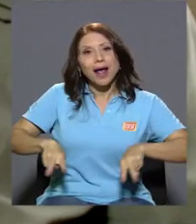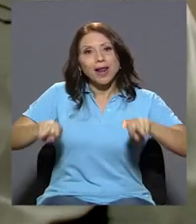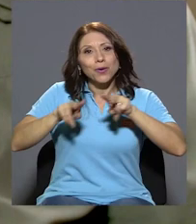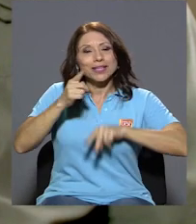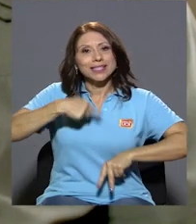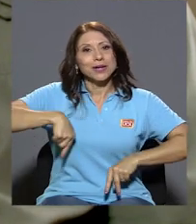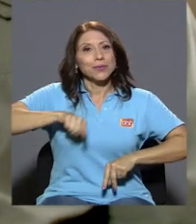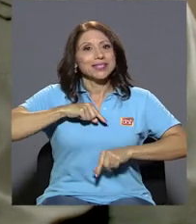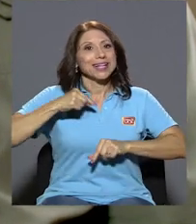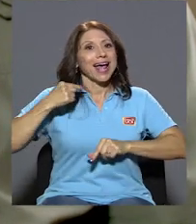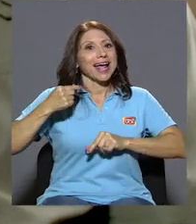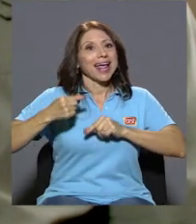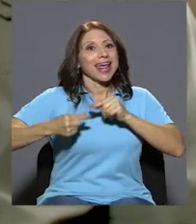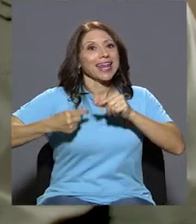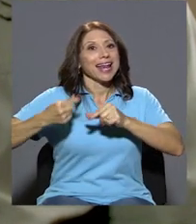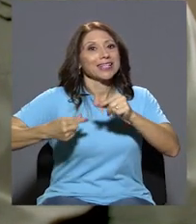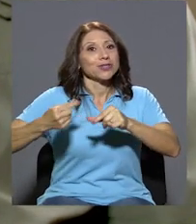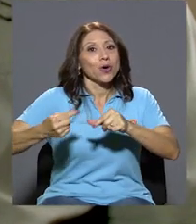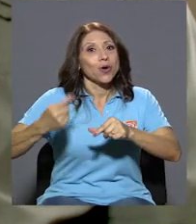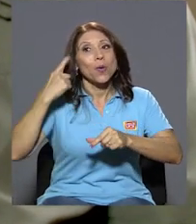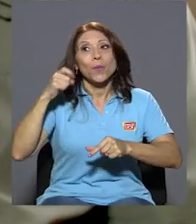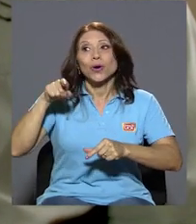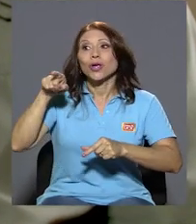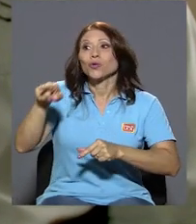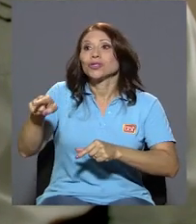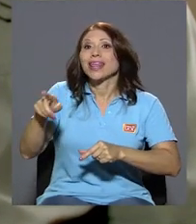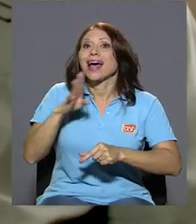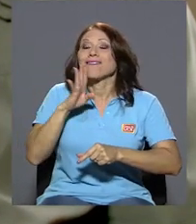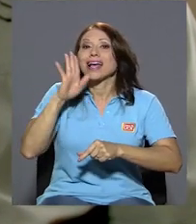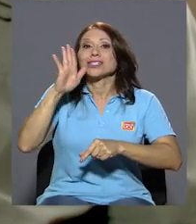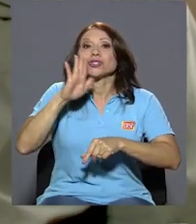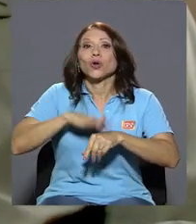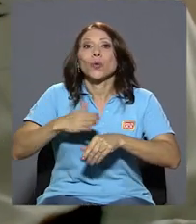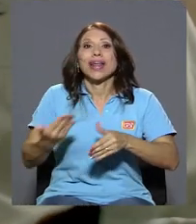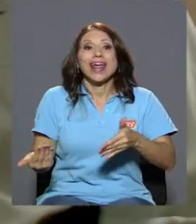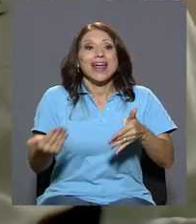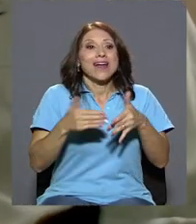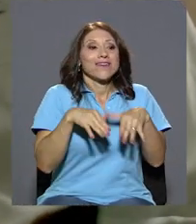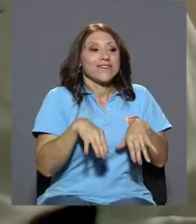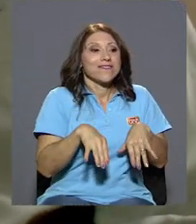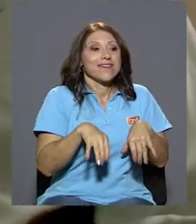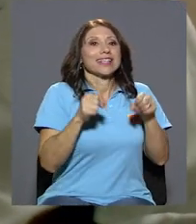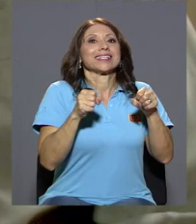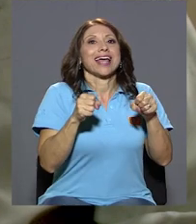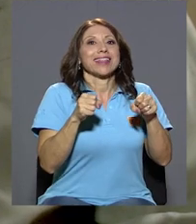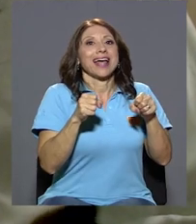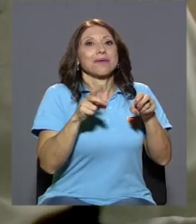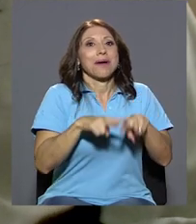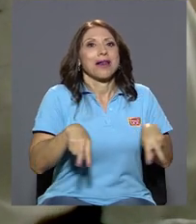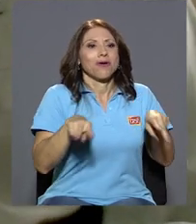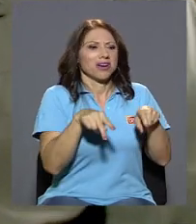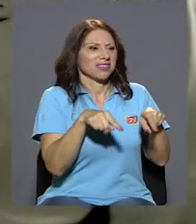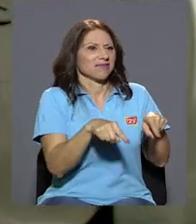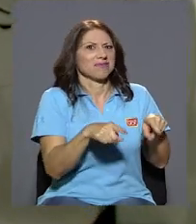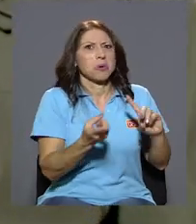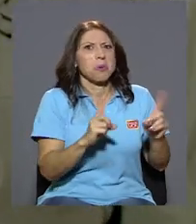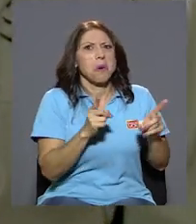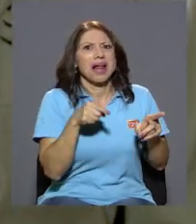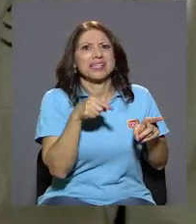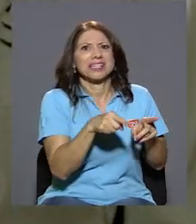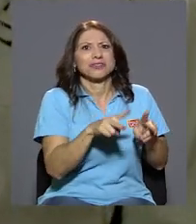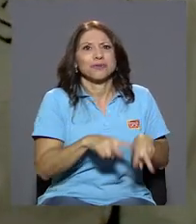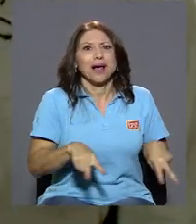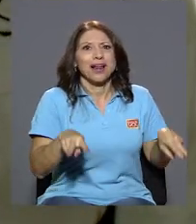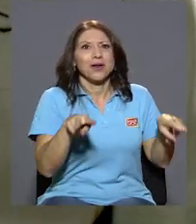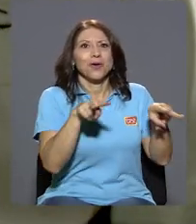generación porque cuando me hablas de rescatar valores necesito que me digas cuáles son esos valores que